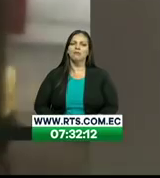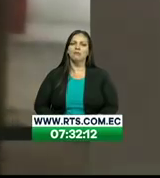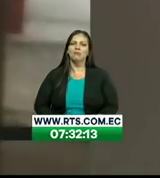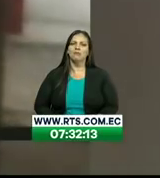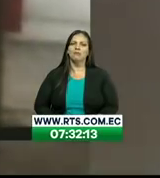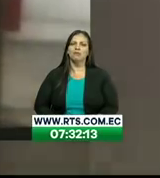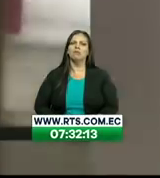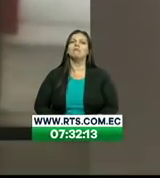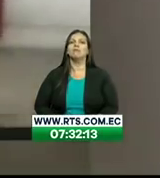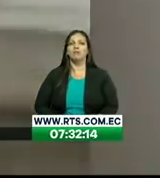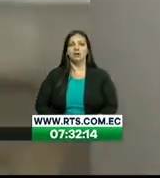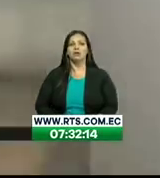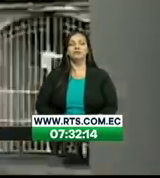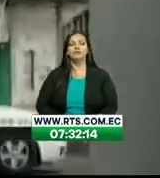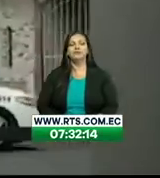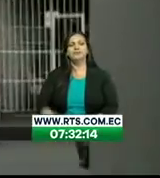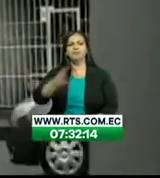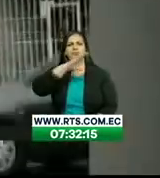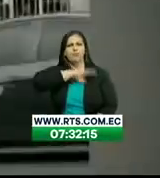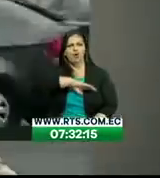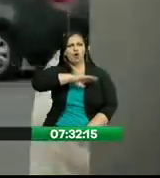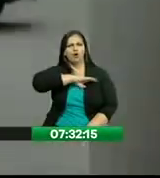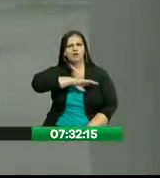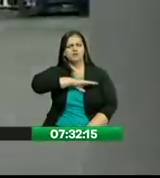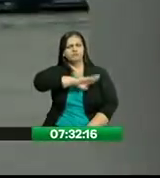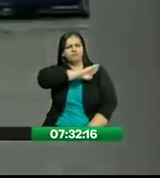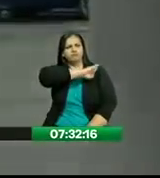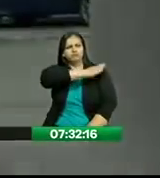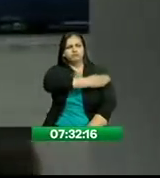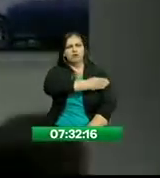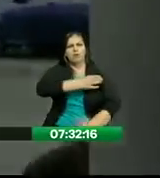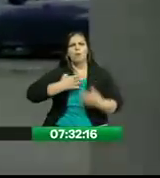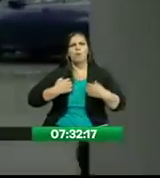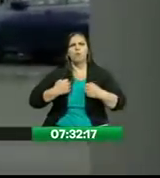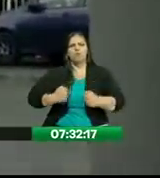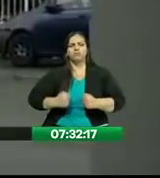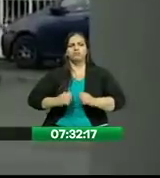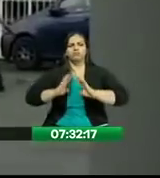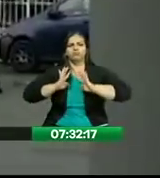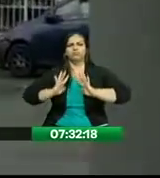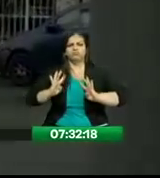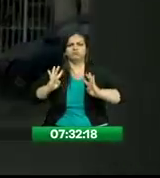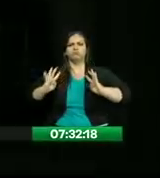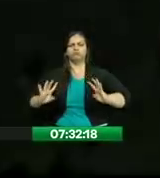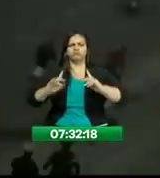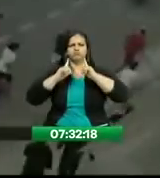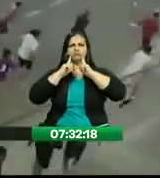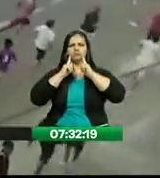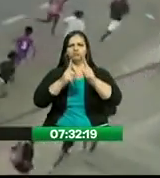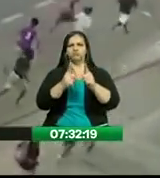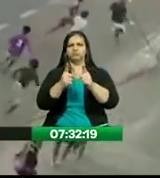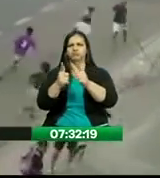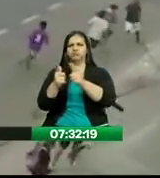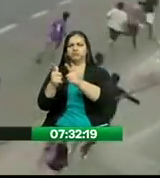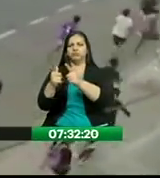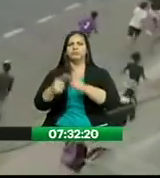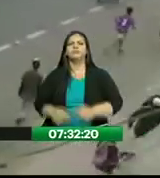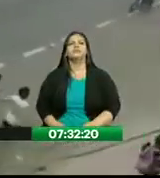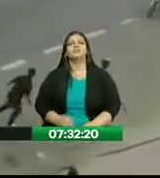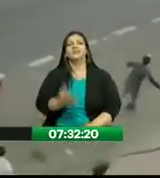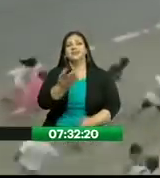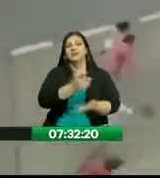Su valentía, liderazgo y compromiso con el pueblo frente a los actos vandálicos registrados durante